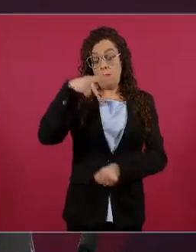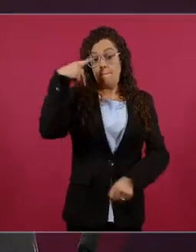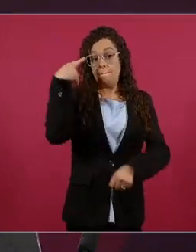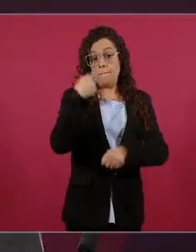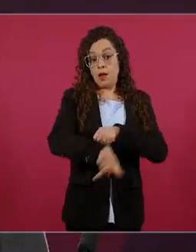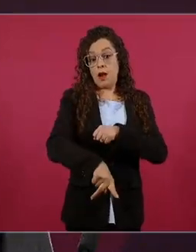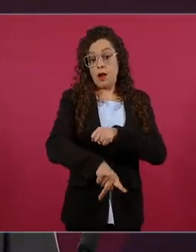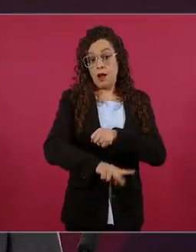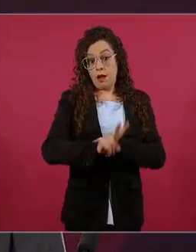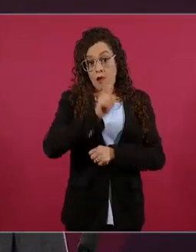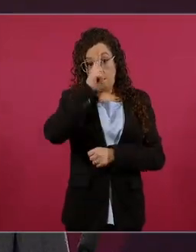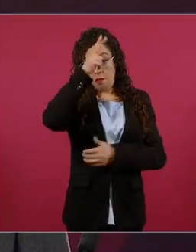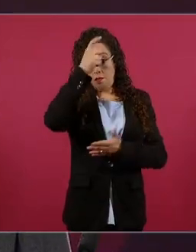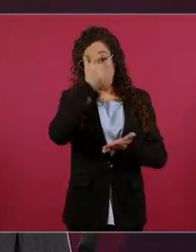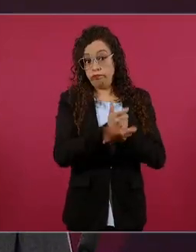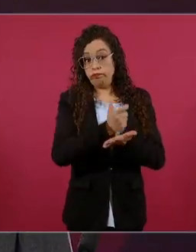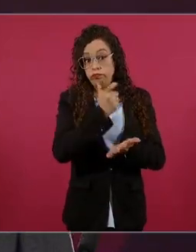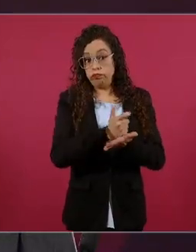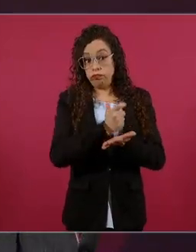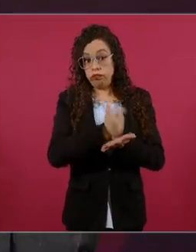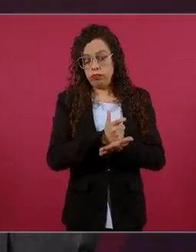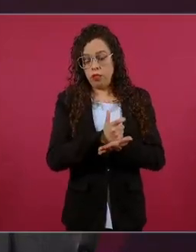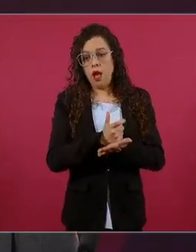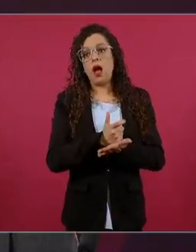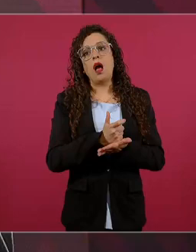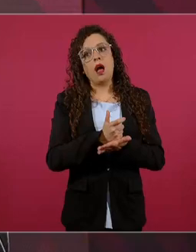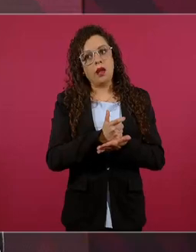si hay amenaza, pues